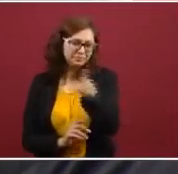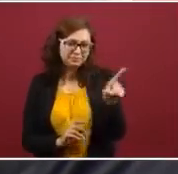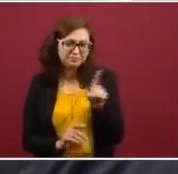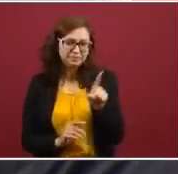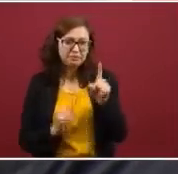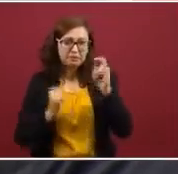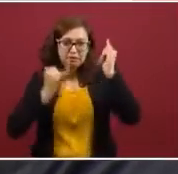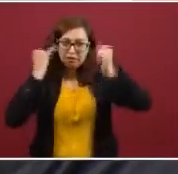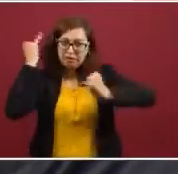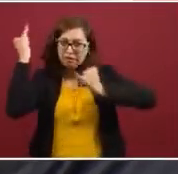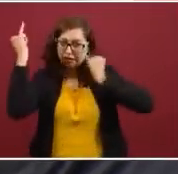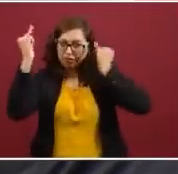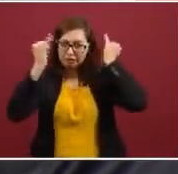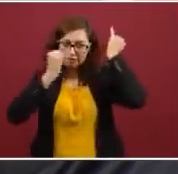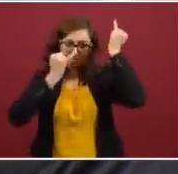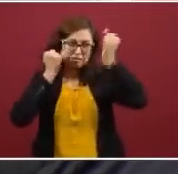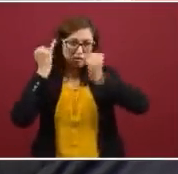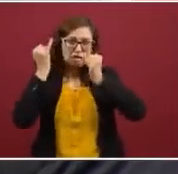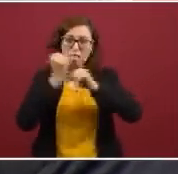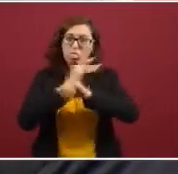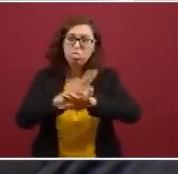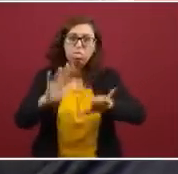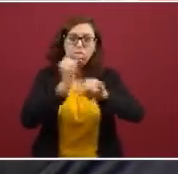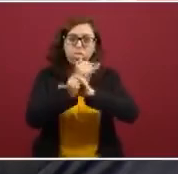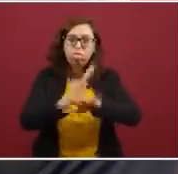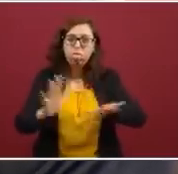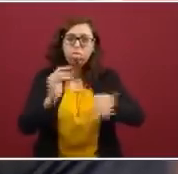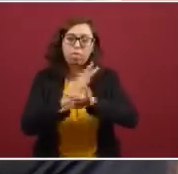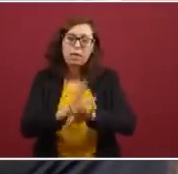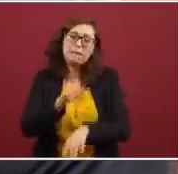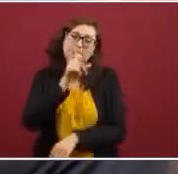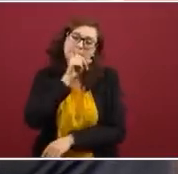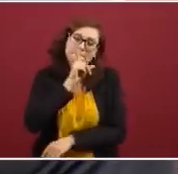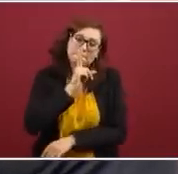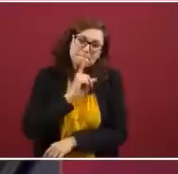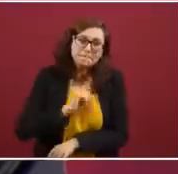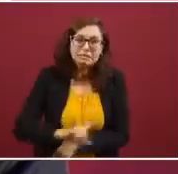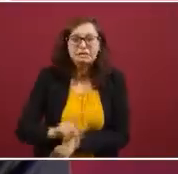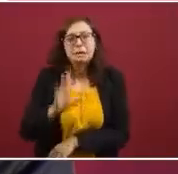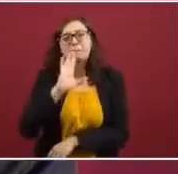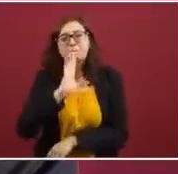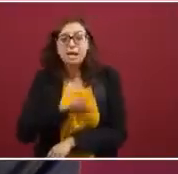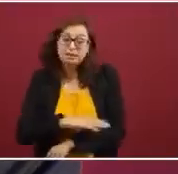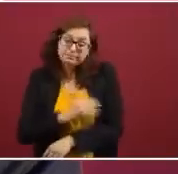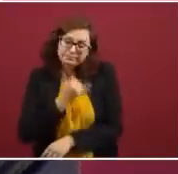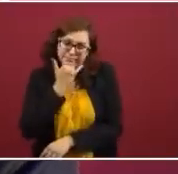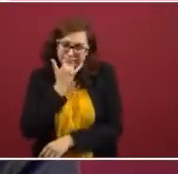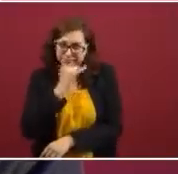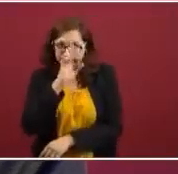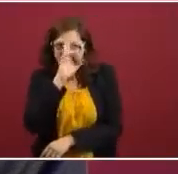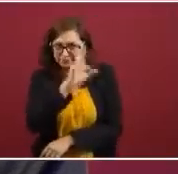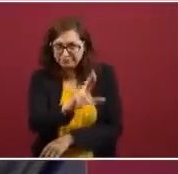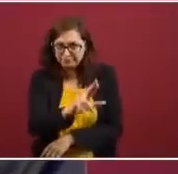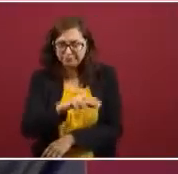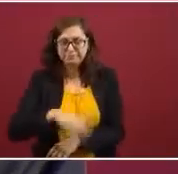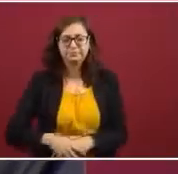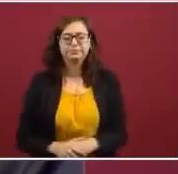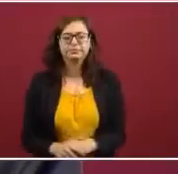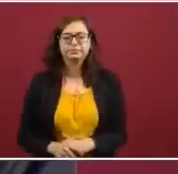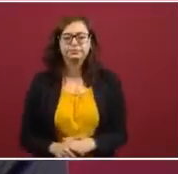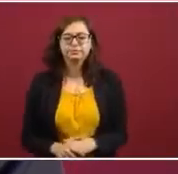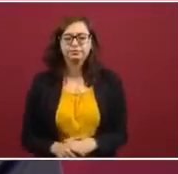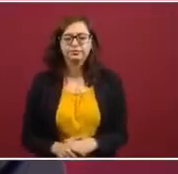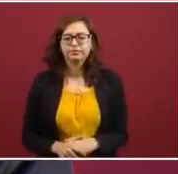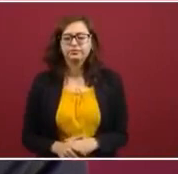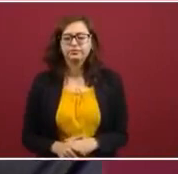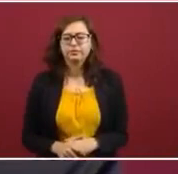distorsionando la realidad, con todo respeto. Y por eso subrayo, es